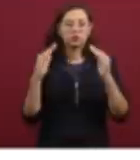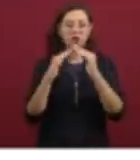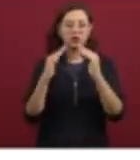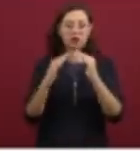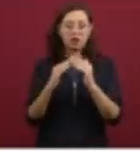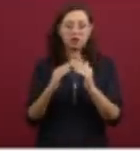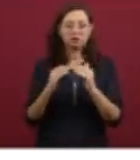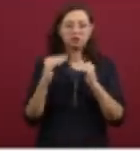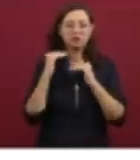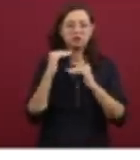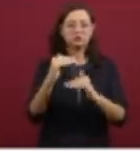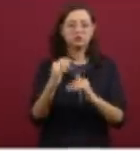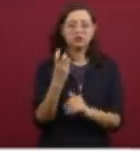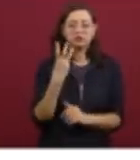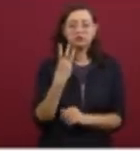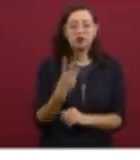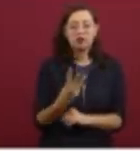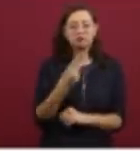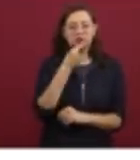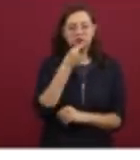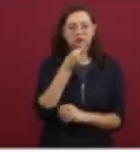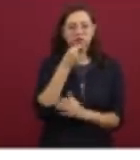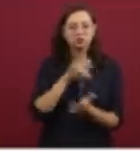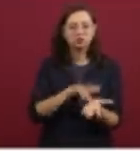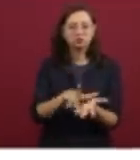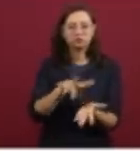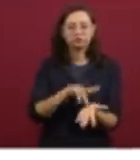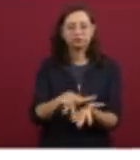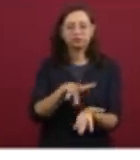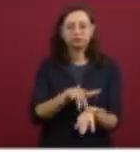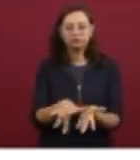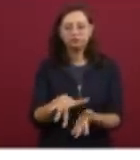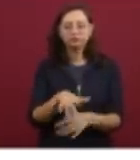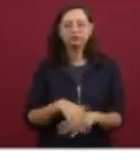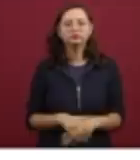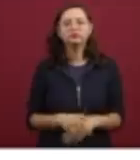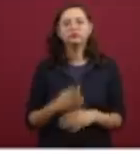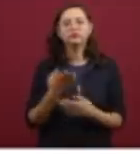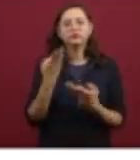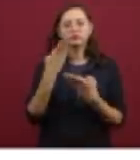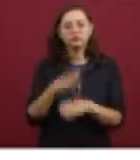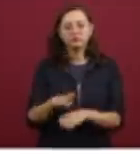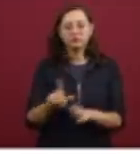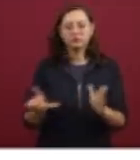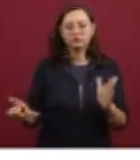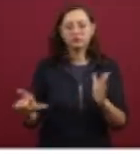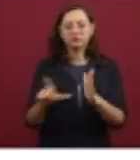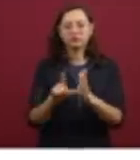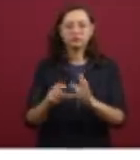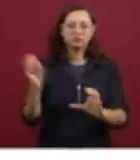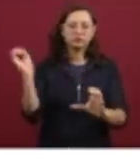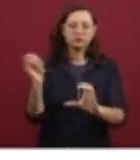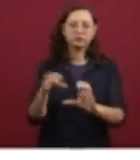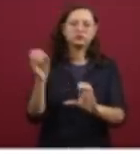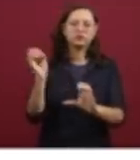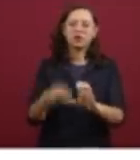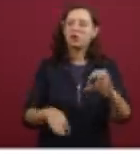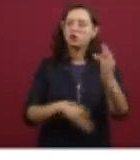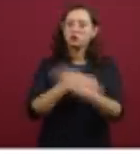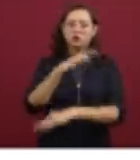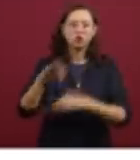hogar. Son entregas directas en medios de pagos bancarios, que eso sería para todos los programas de